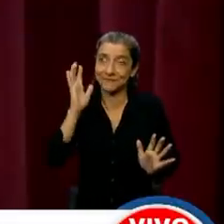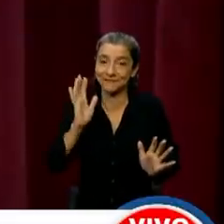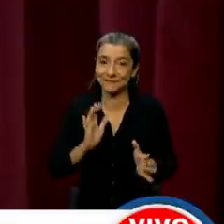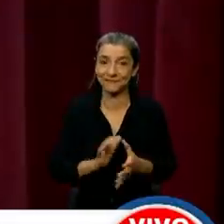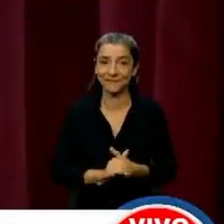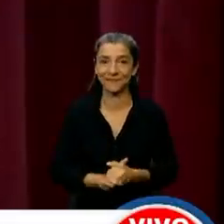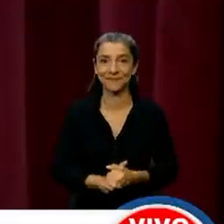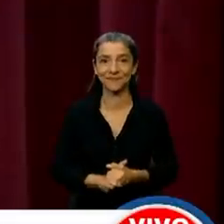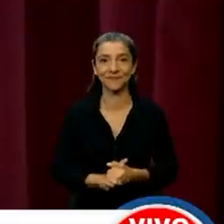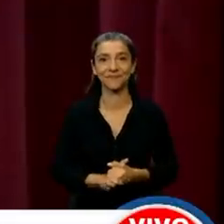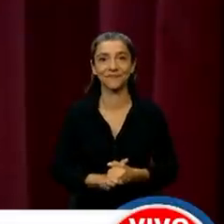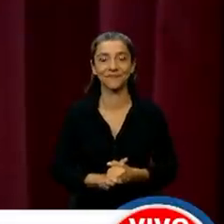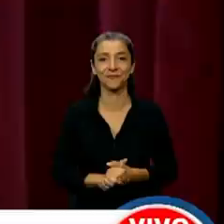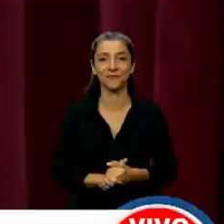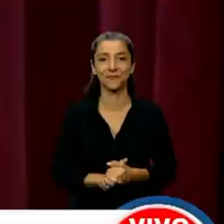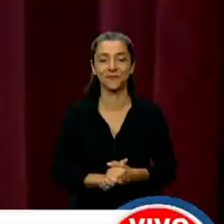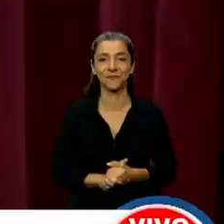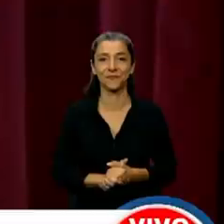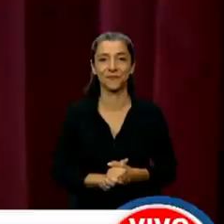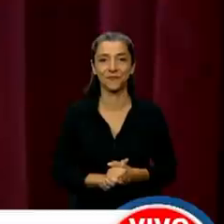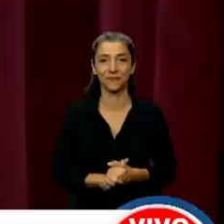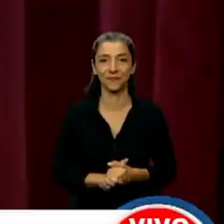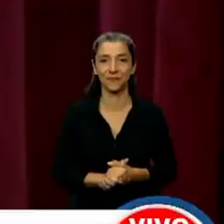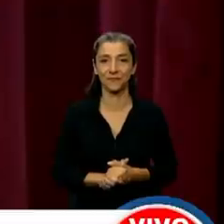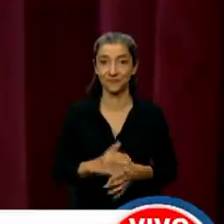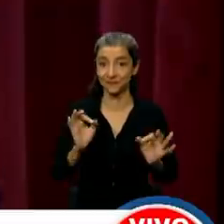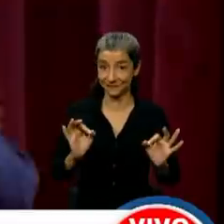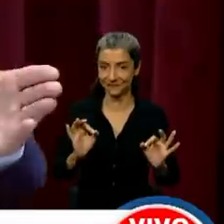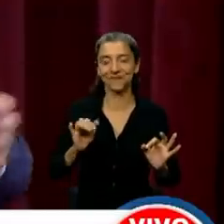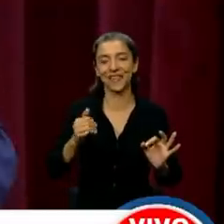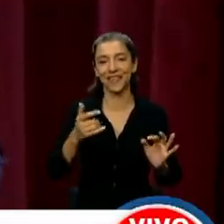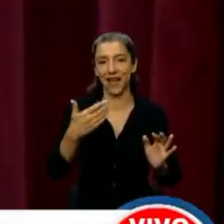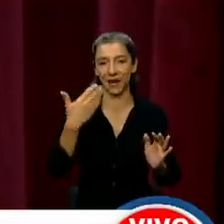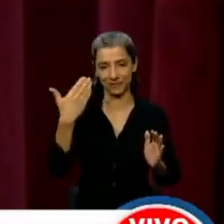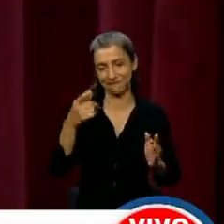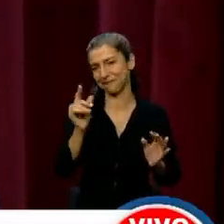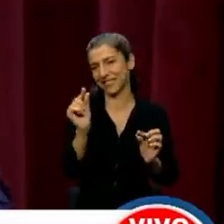ah ahí está a horas y segundos